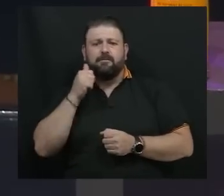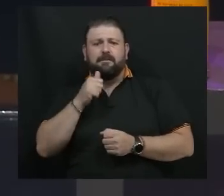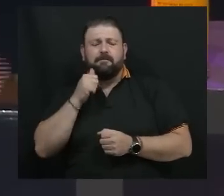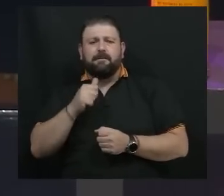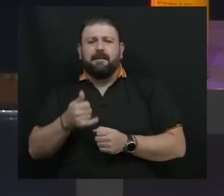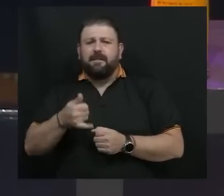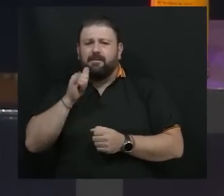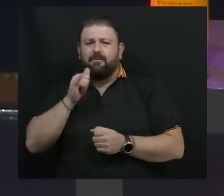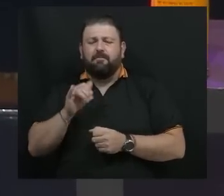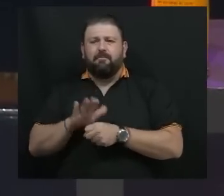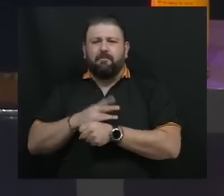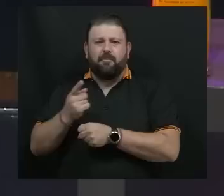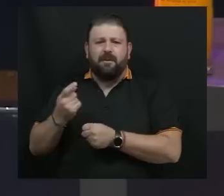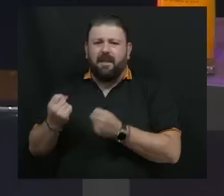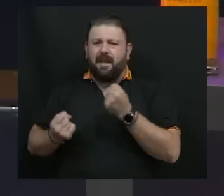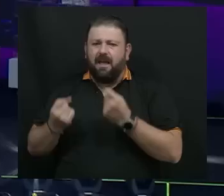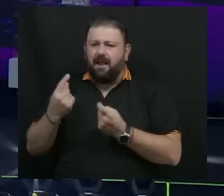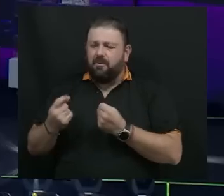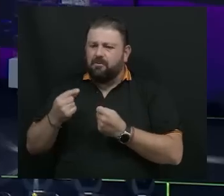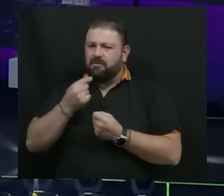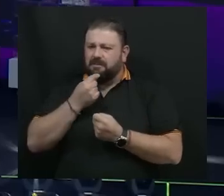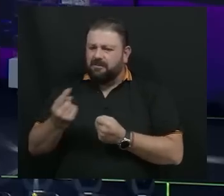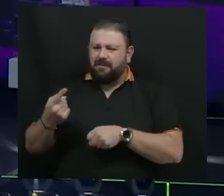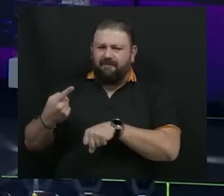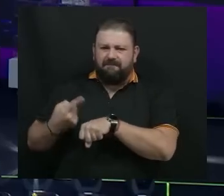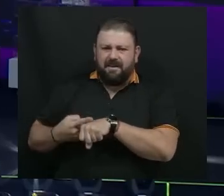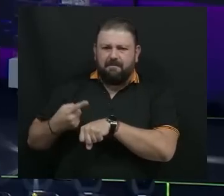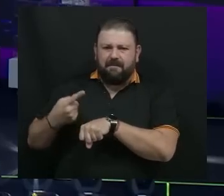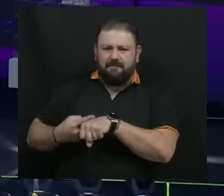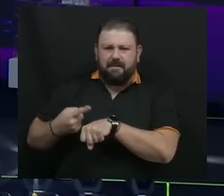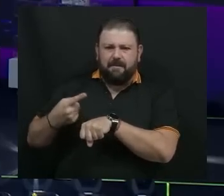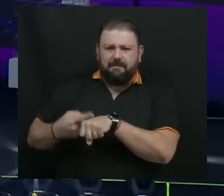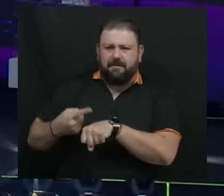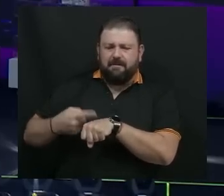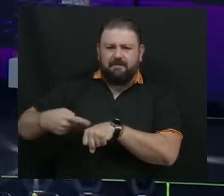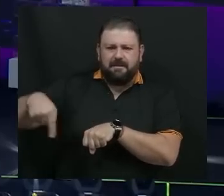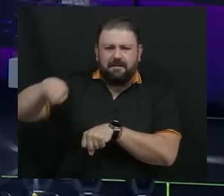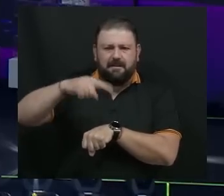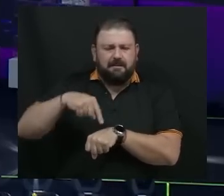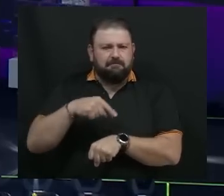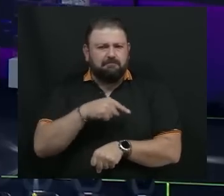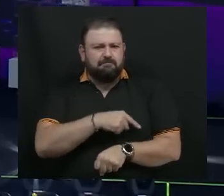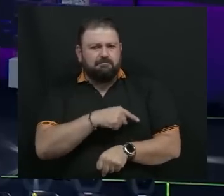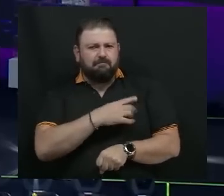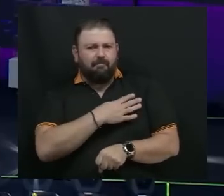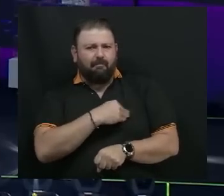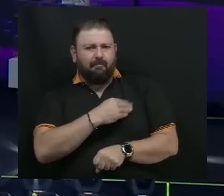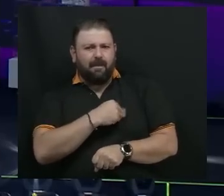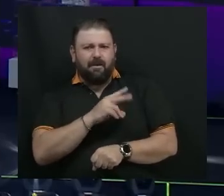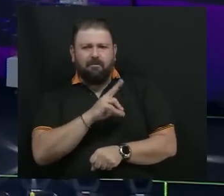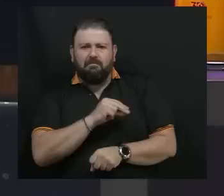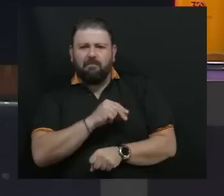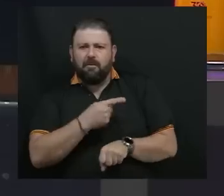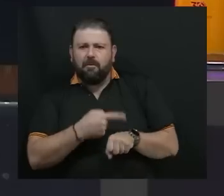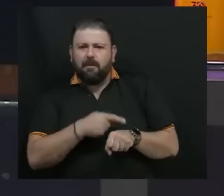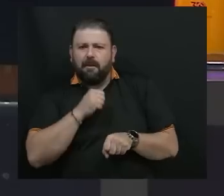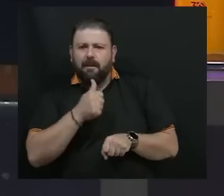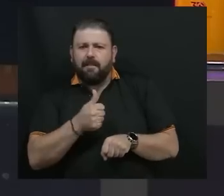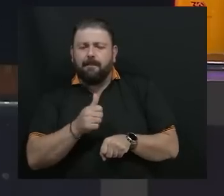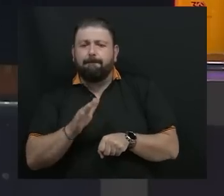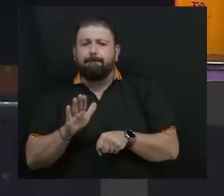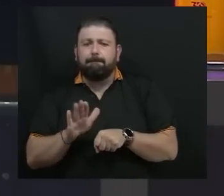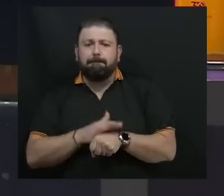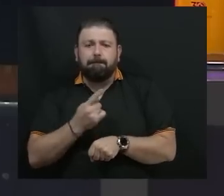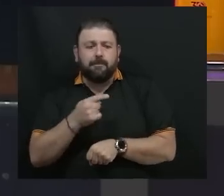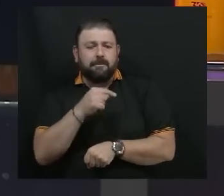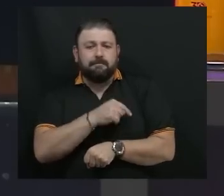los niños se enferman y ella no. Todos los niños piden una semana de incapacidad, no los traen porque les da muchas gripas. No digo que nunca